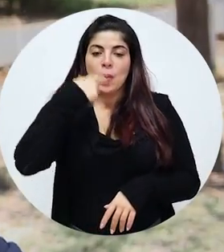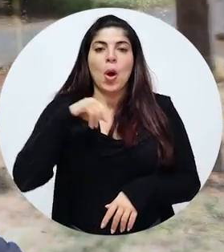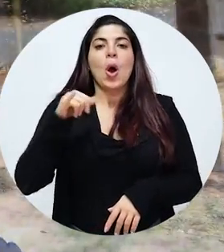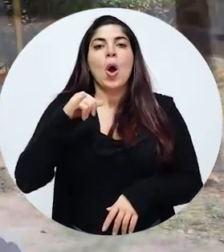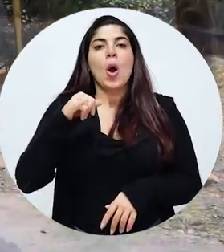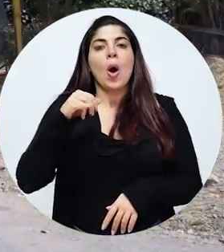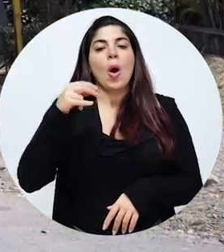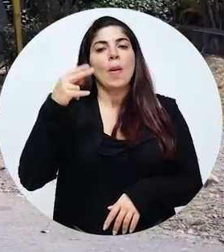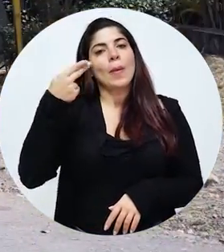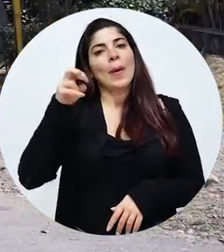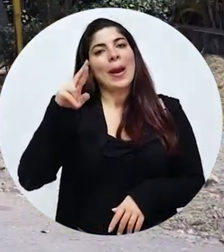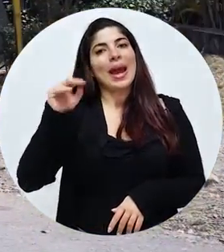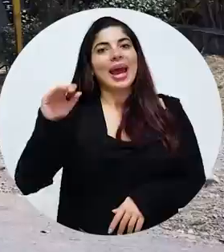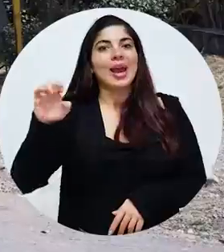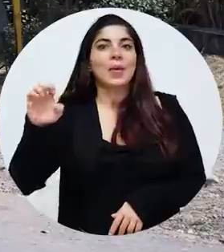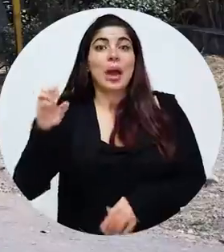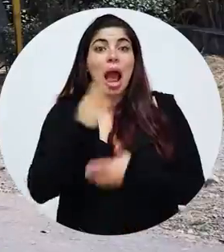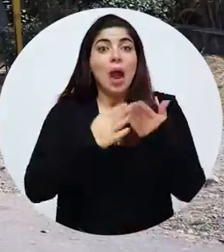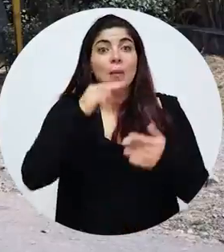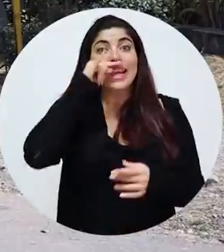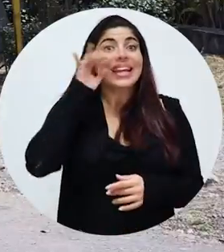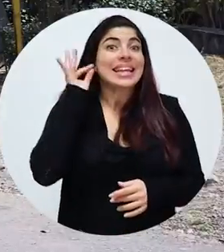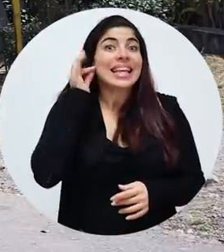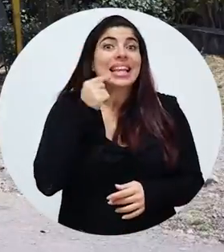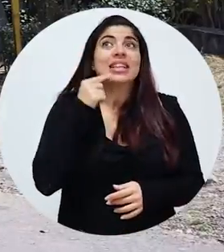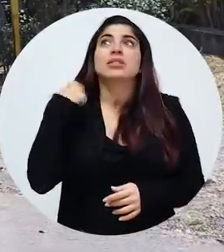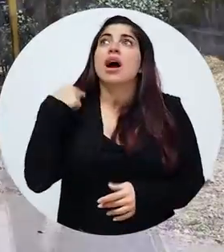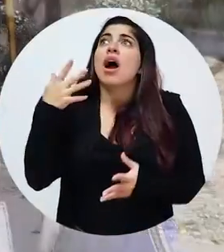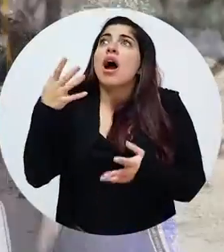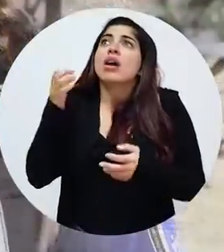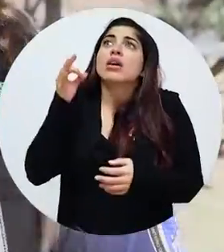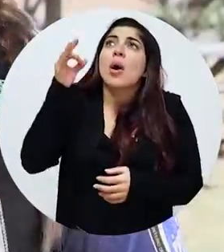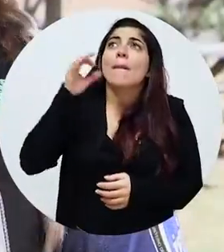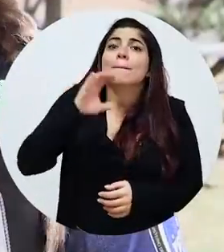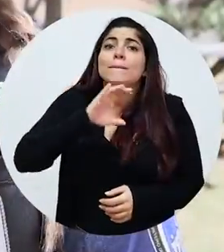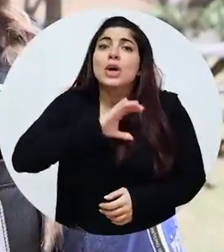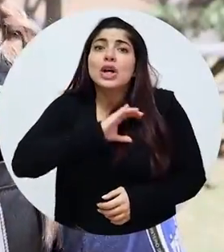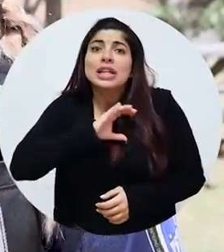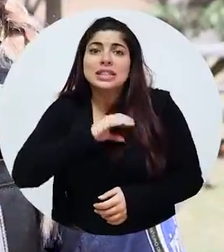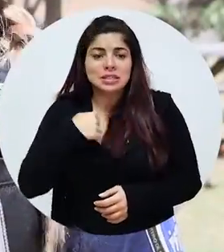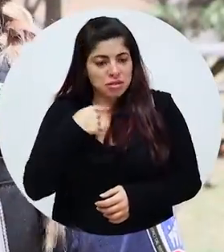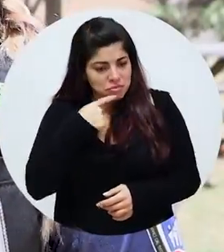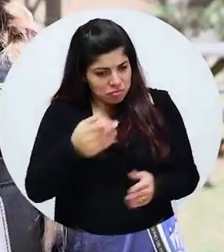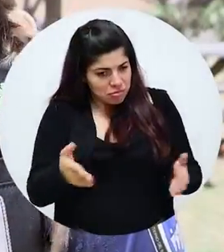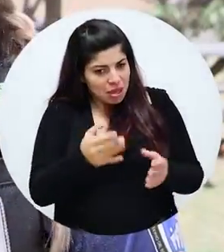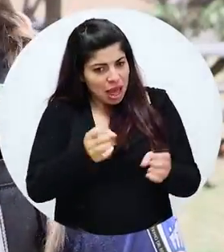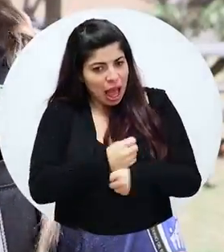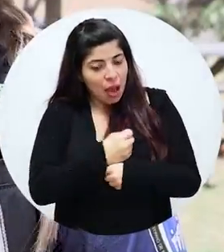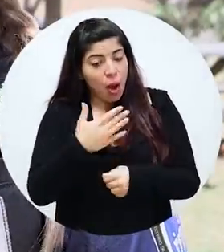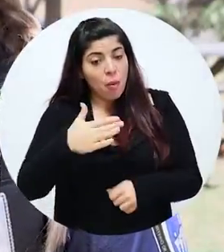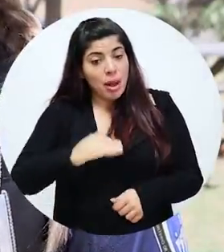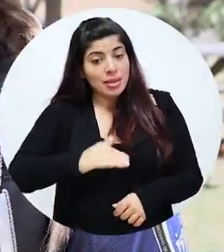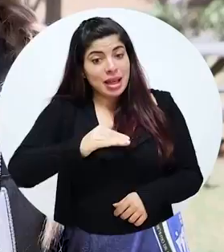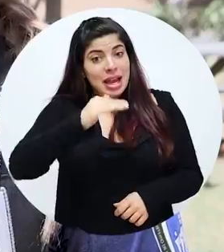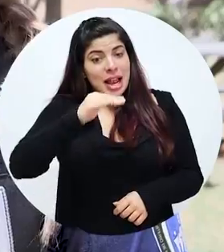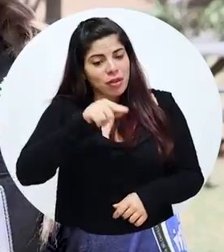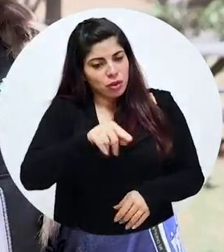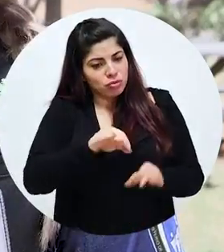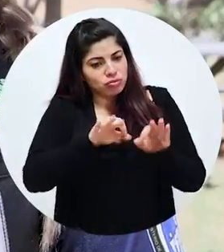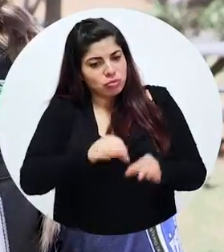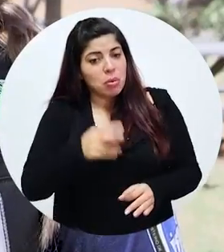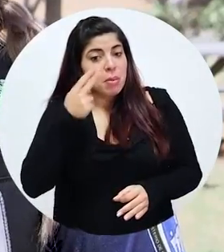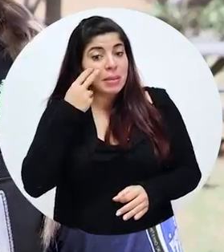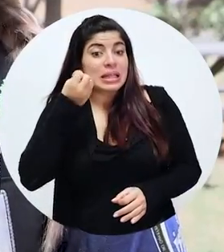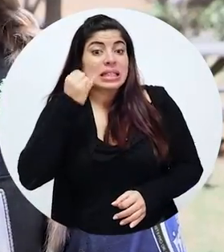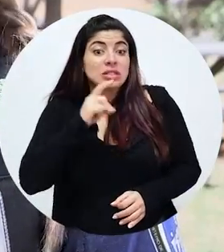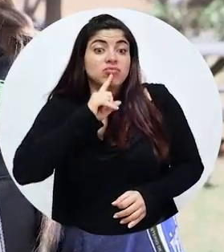cómo uno es como el héroe para ellos. Y hay niños que sí nos dicen, yo quiero ser policía, y yo les digo, adelante, ya más grande usted